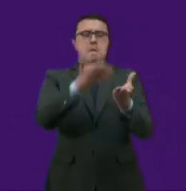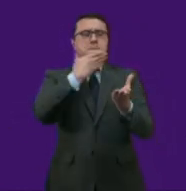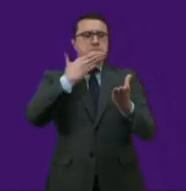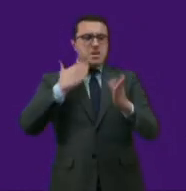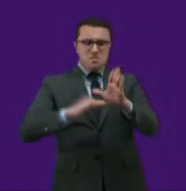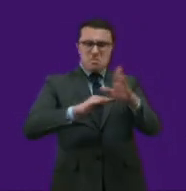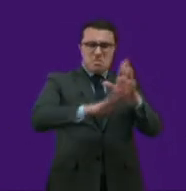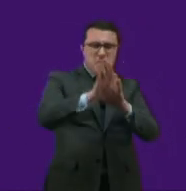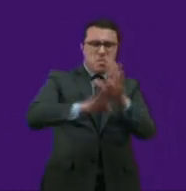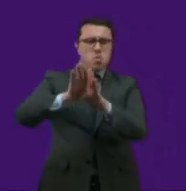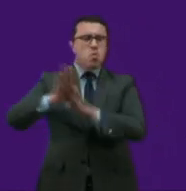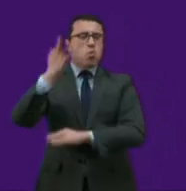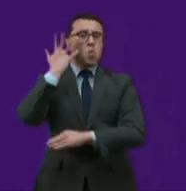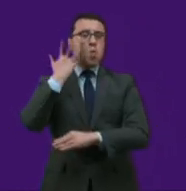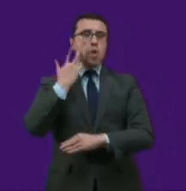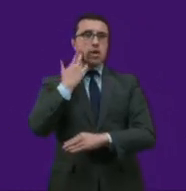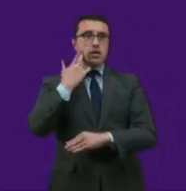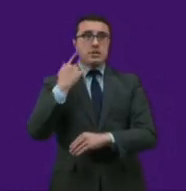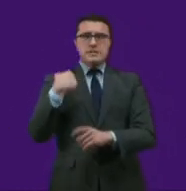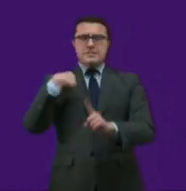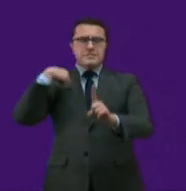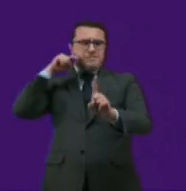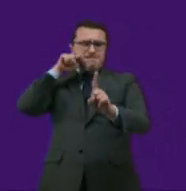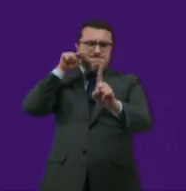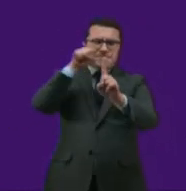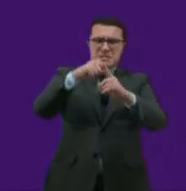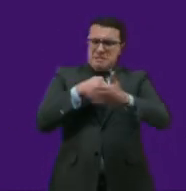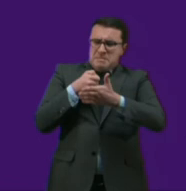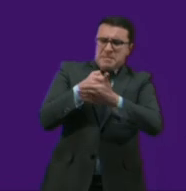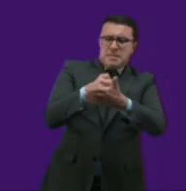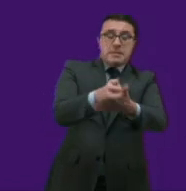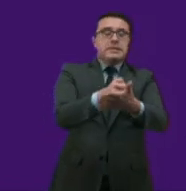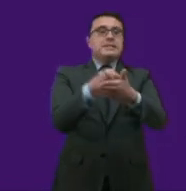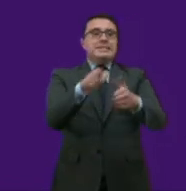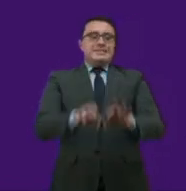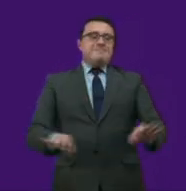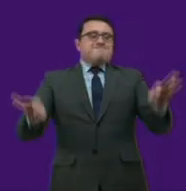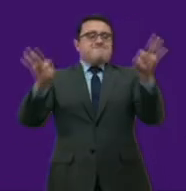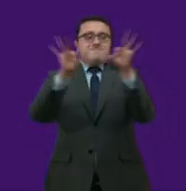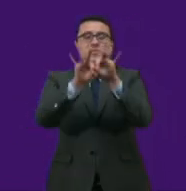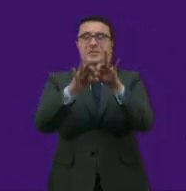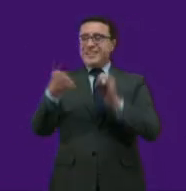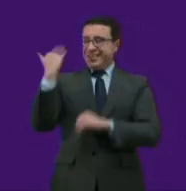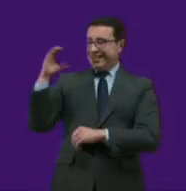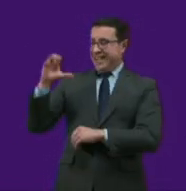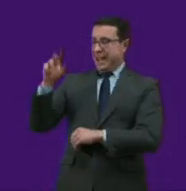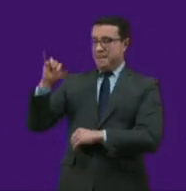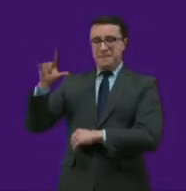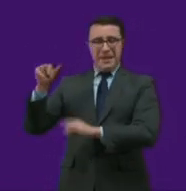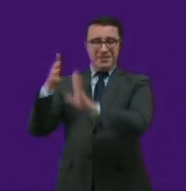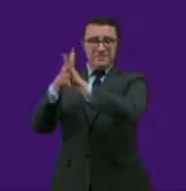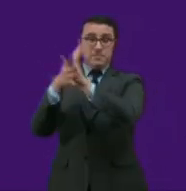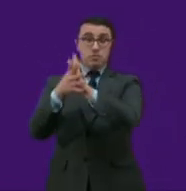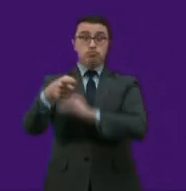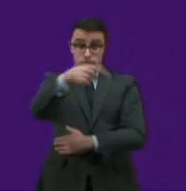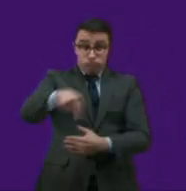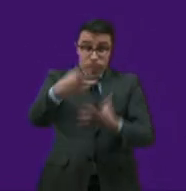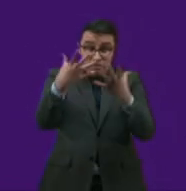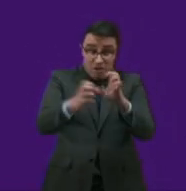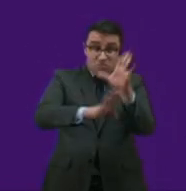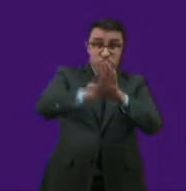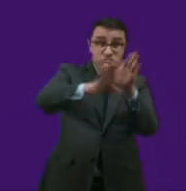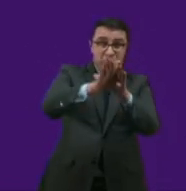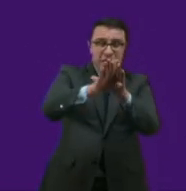Esa obsesión, esa intensidad, que es una palabra clave que dijo Camila, si ustedes quieren ser exitosos, tienen que